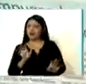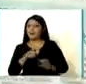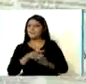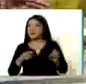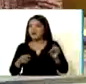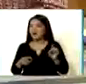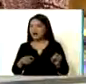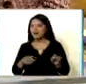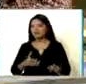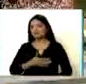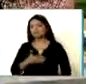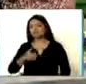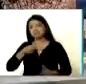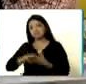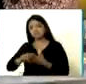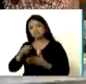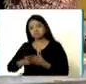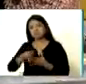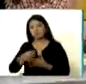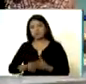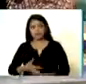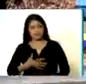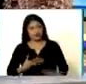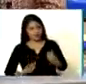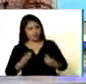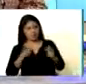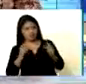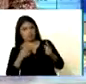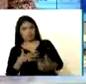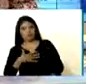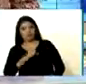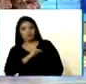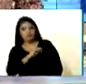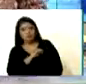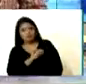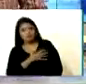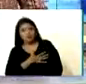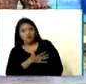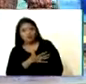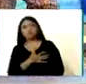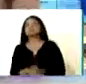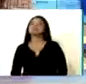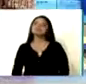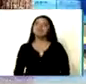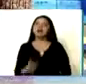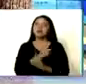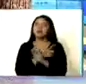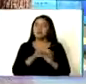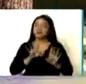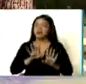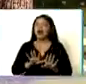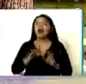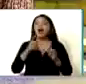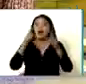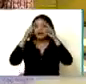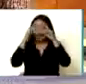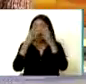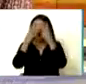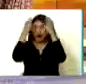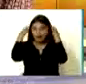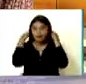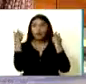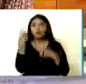puesto como punta de lanza. No, me preocupaste. Punta de lanza, no tiene, es uruguayo aparte. Ah, okay. Mira, pero ve esto. Ramos Alup, que es